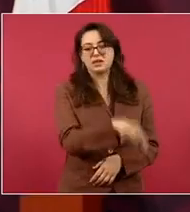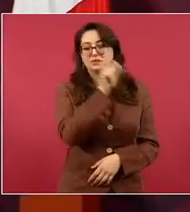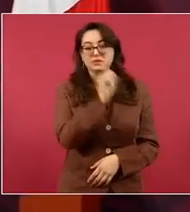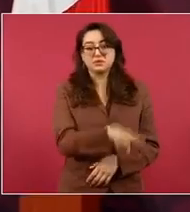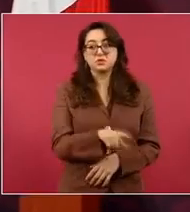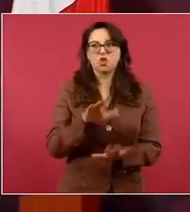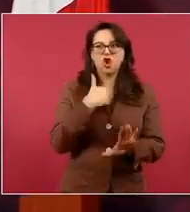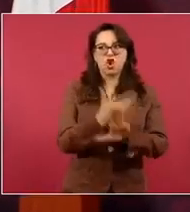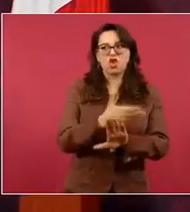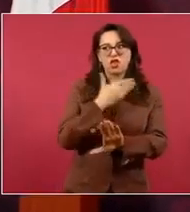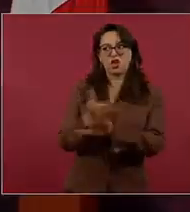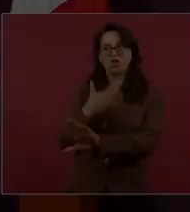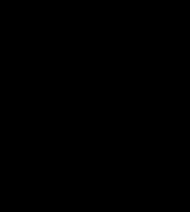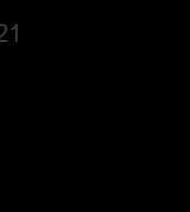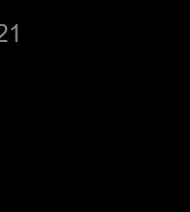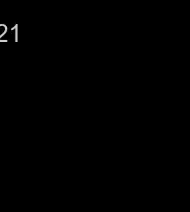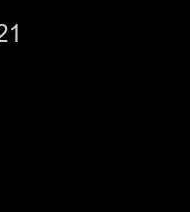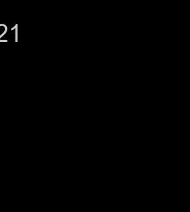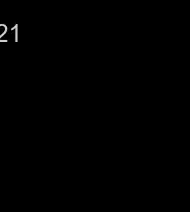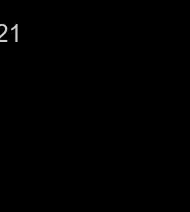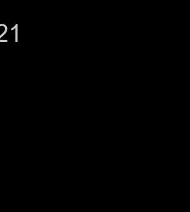campaña, tenemos un tesoro